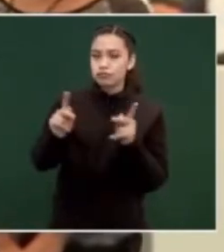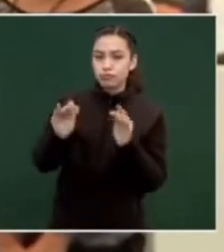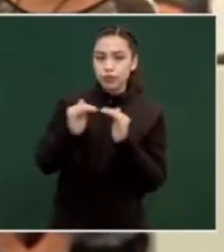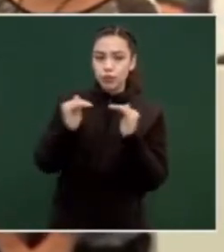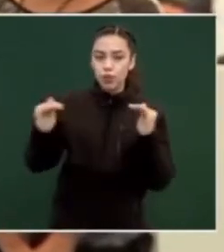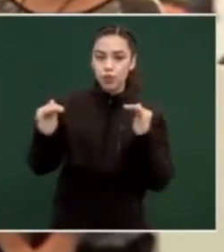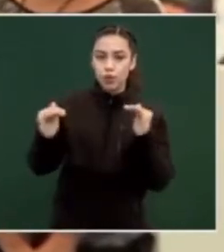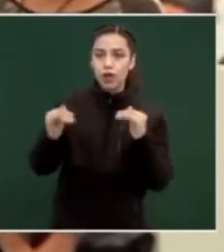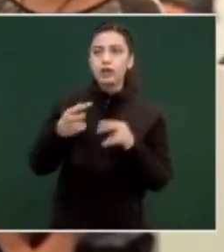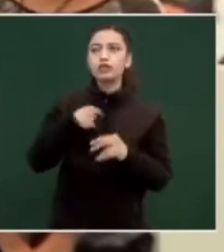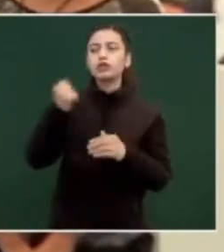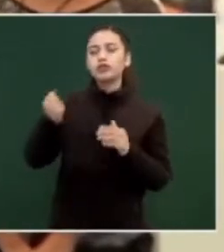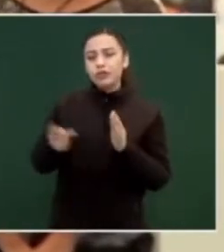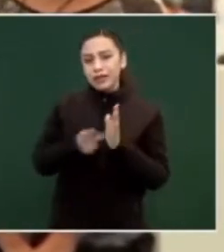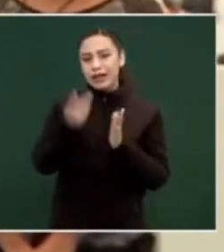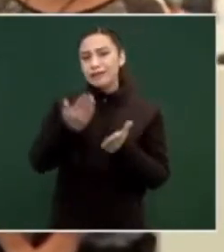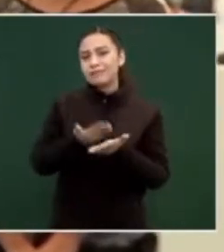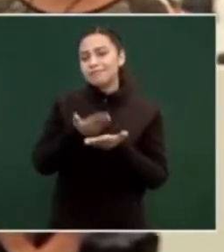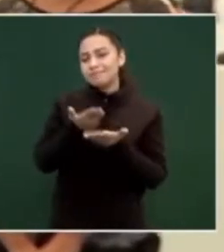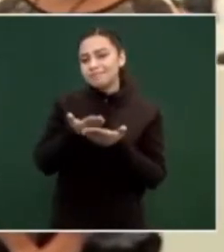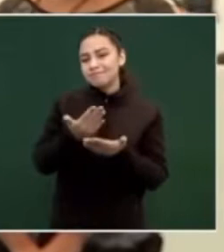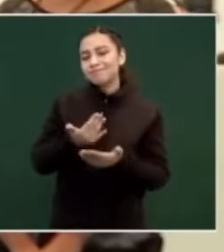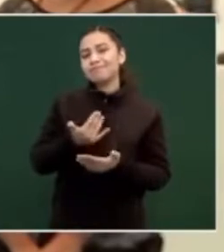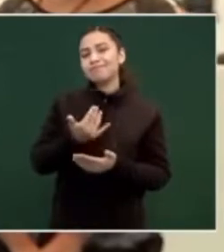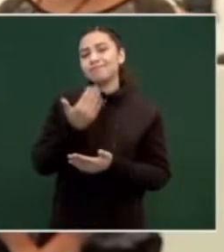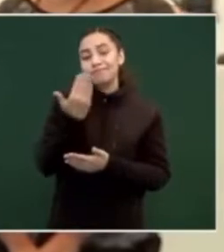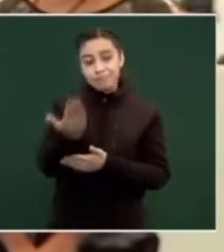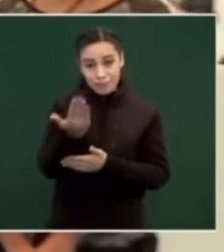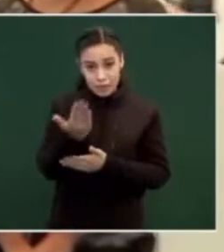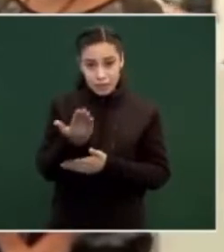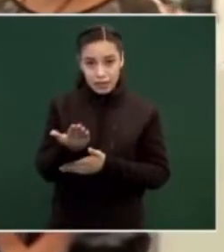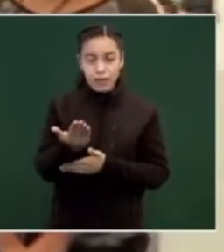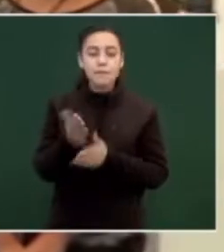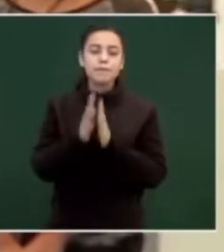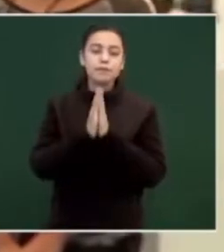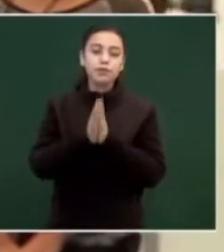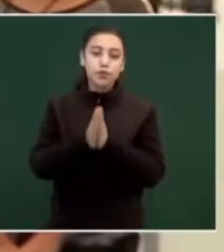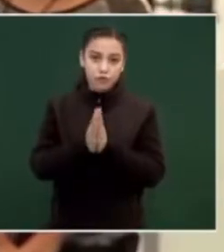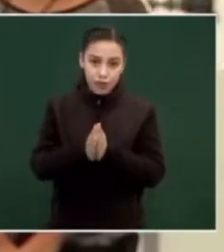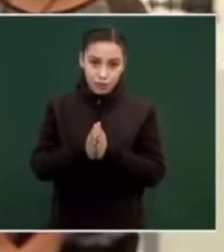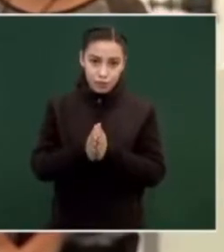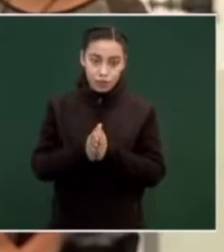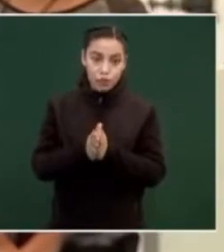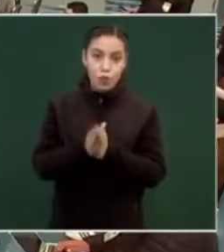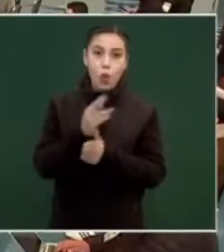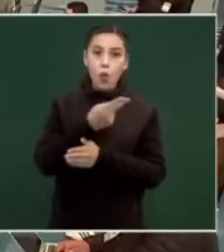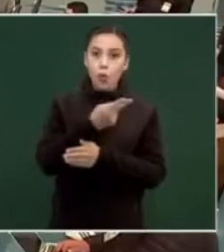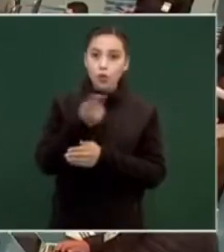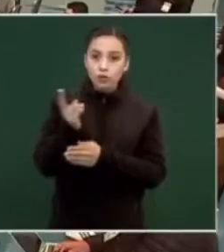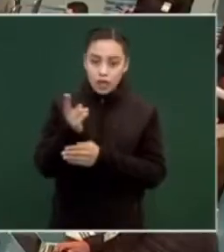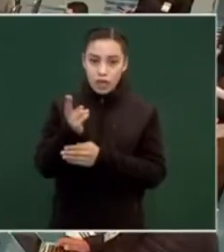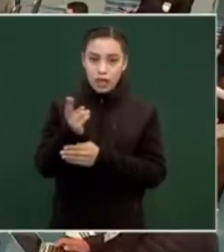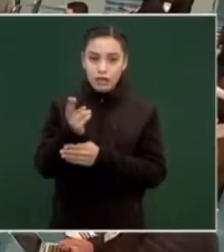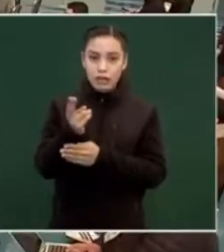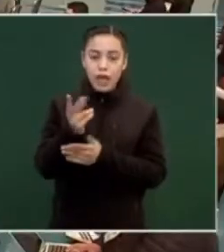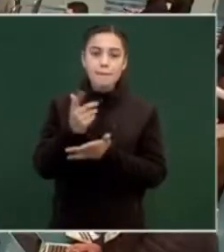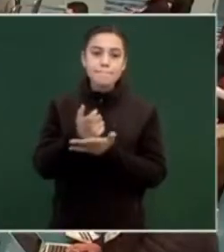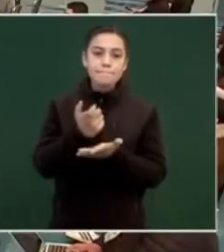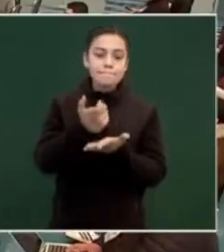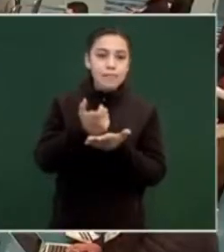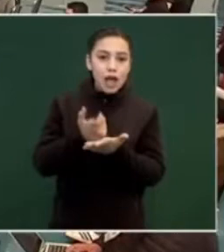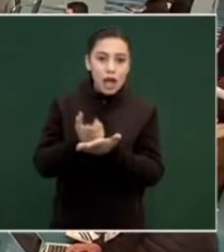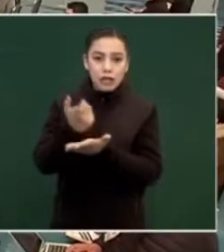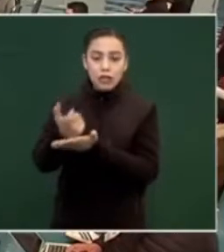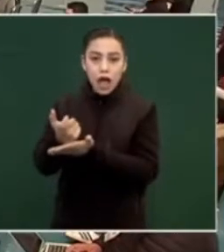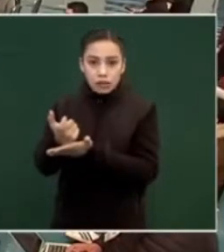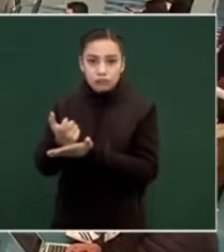pedir que se aclare si ustedes pagan redes de bots o de trolls